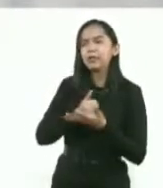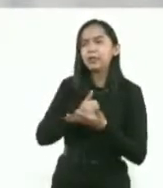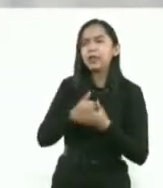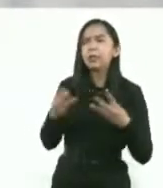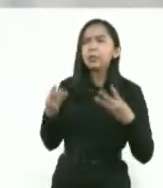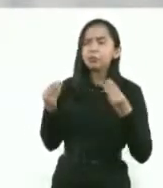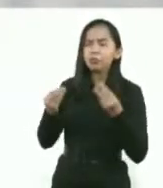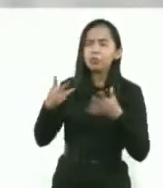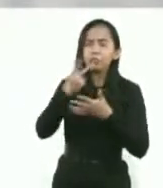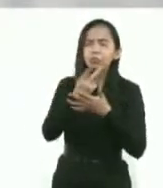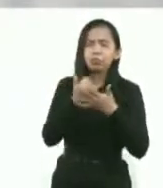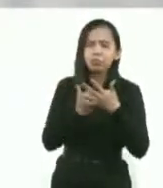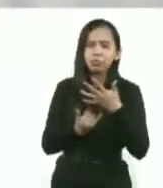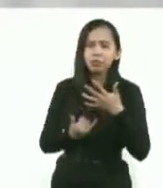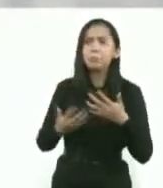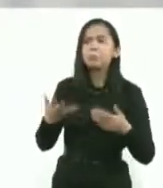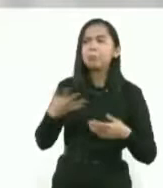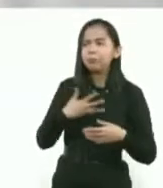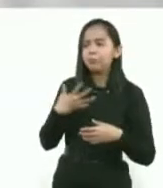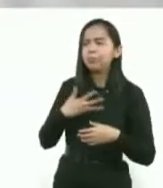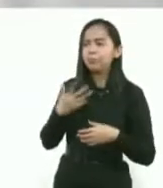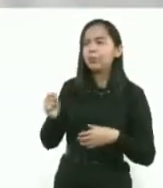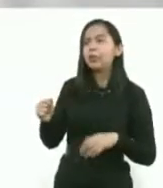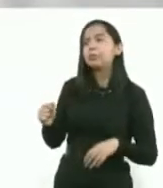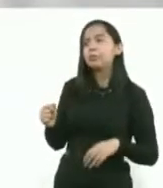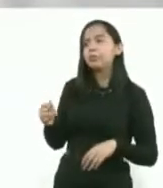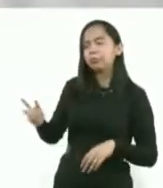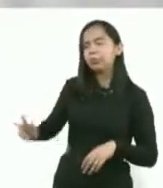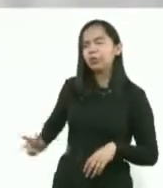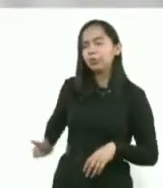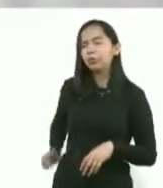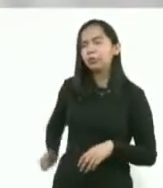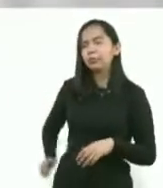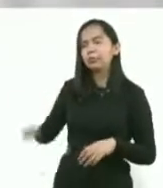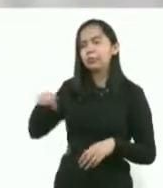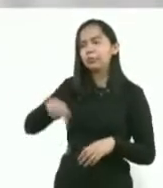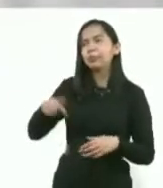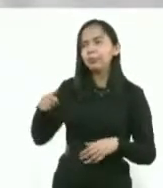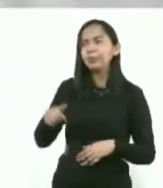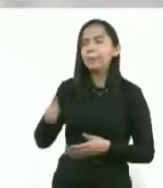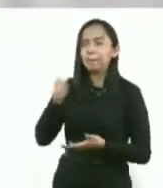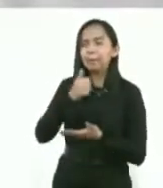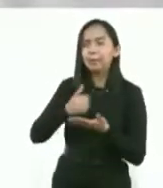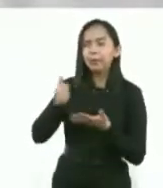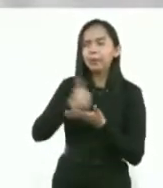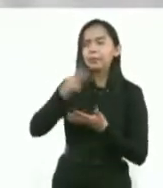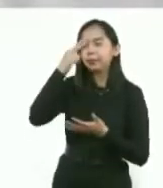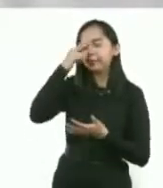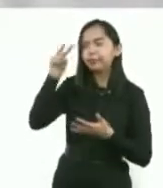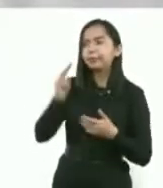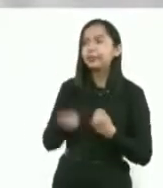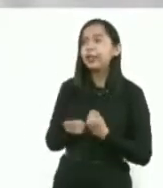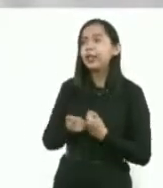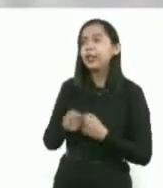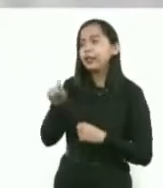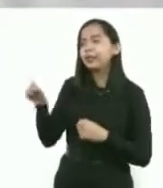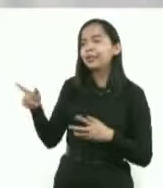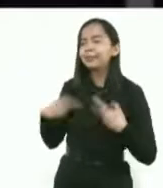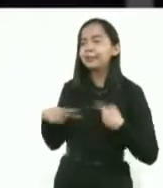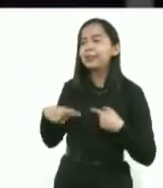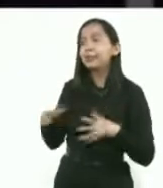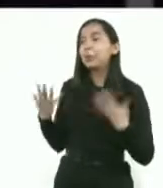distintos proyectos, acciones que hace el gobierno de México que pues tienen un impacto positivo en la